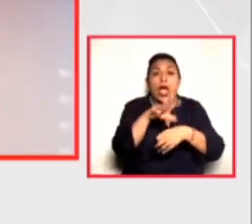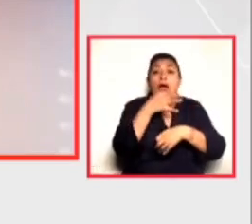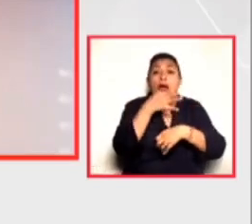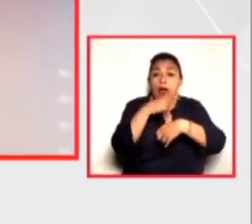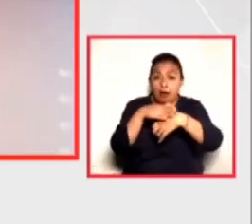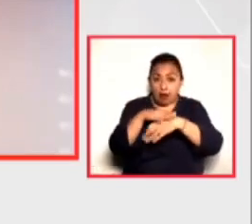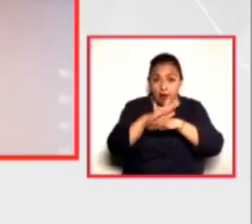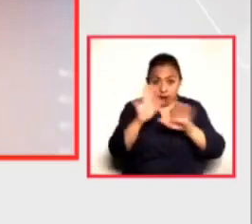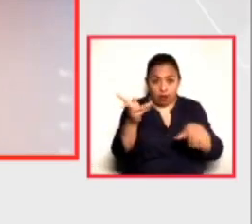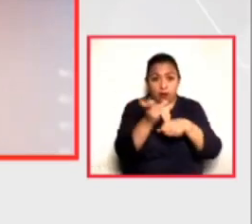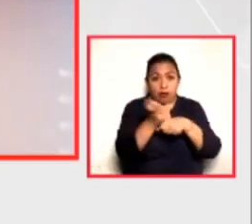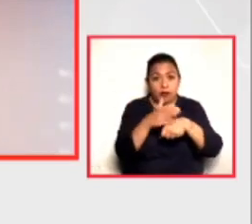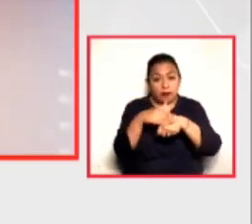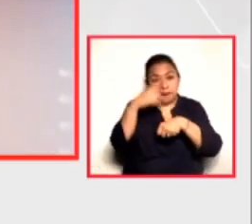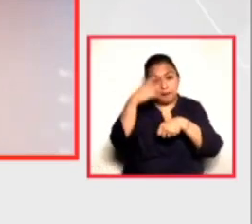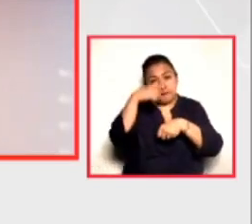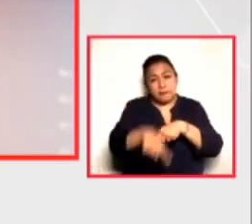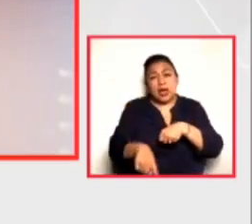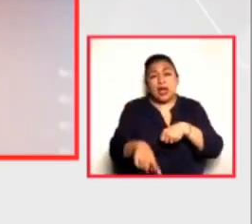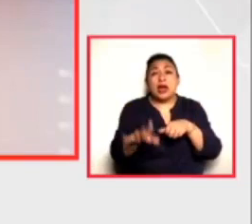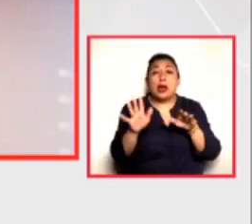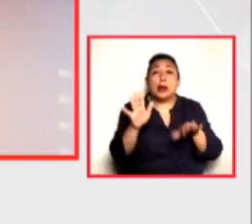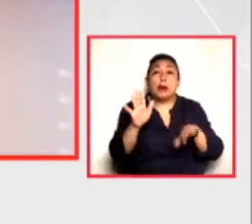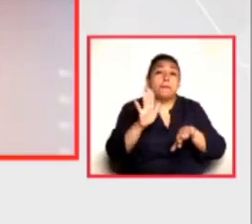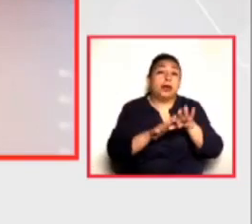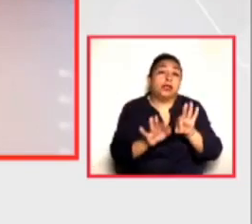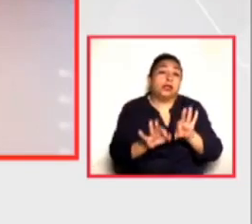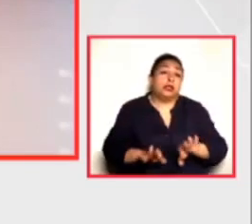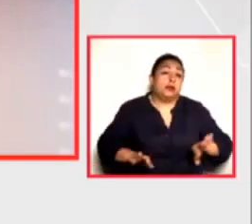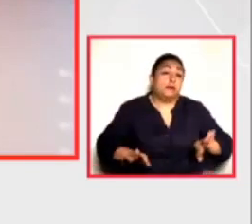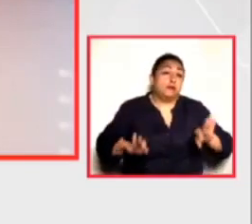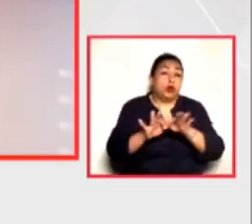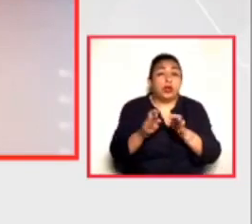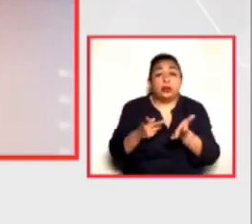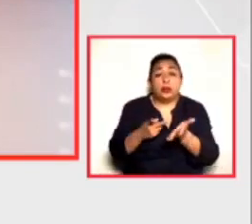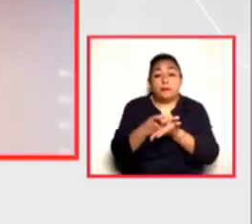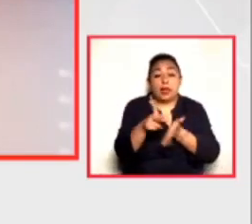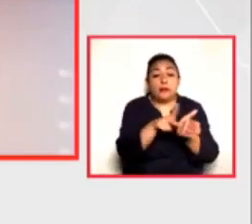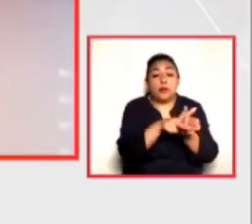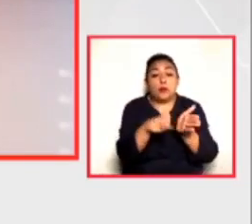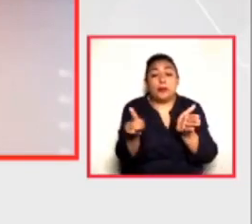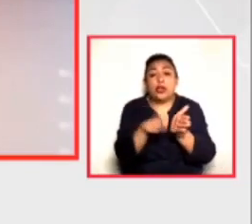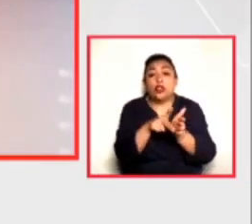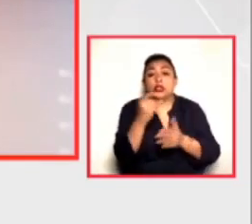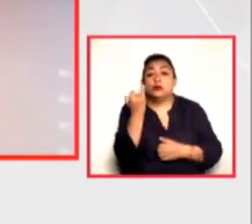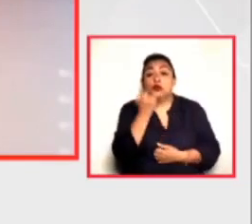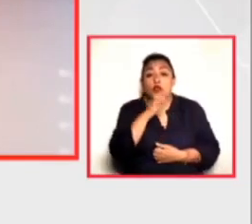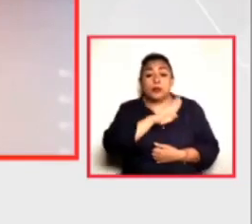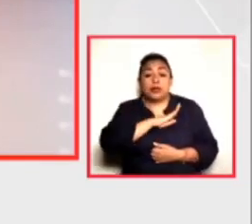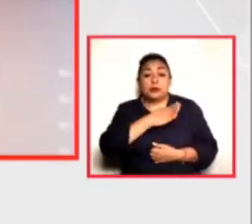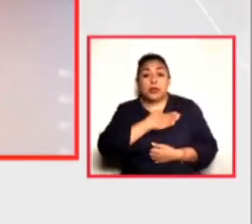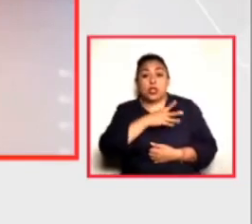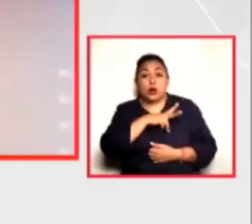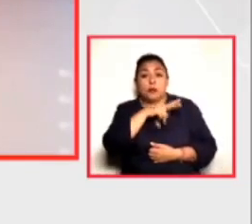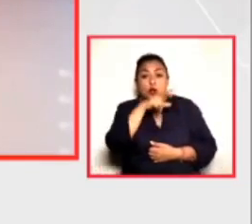para la distinción quizá la más importante del periodismo en español y portugués, el Premio